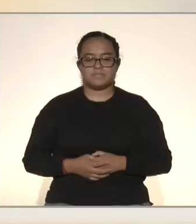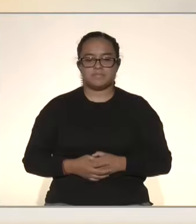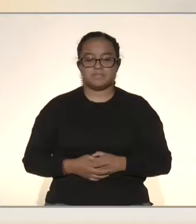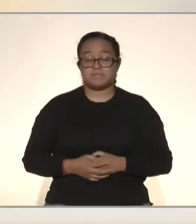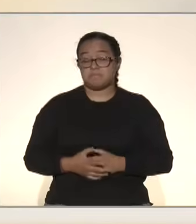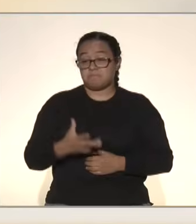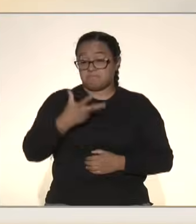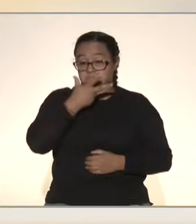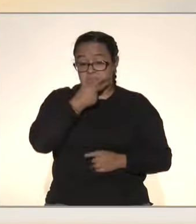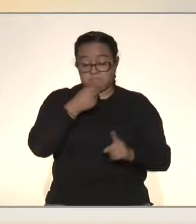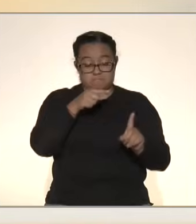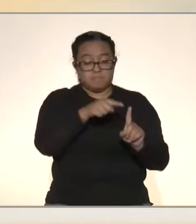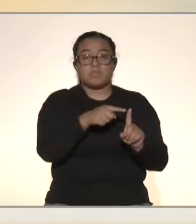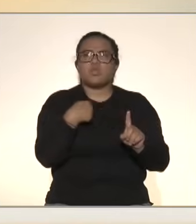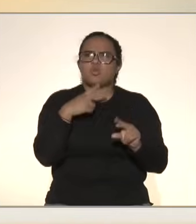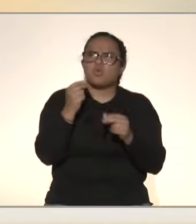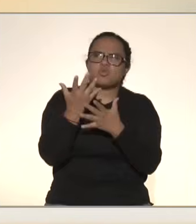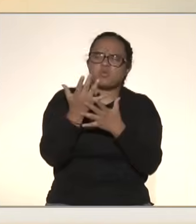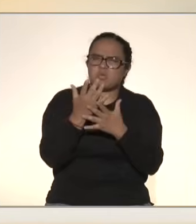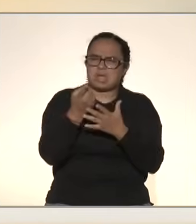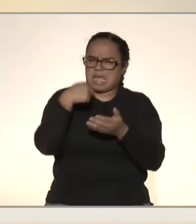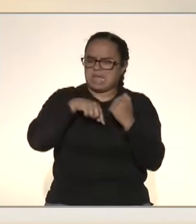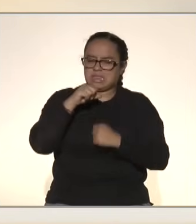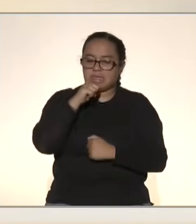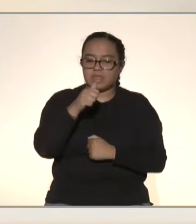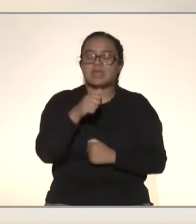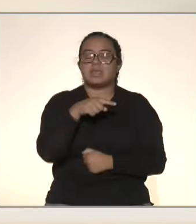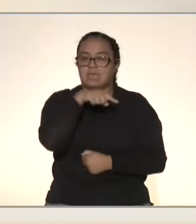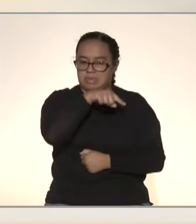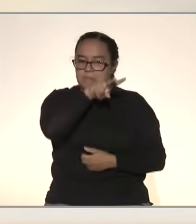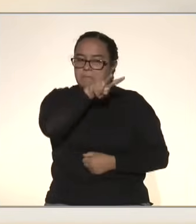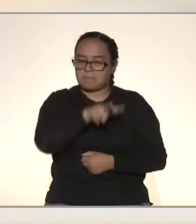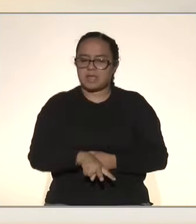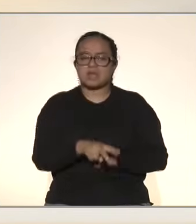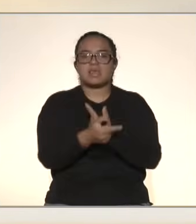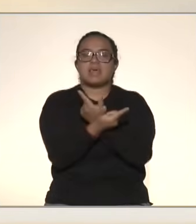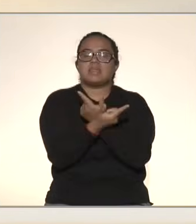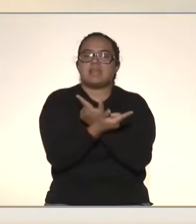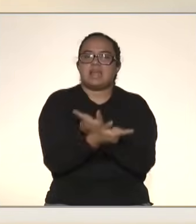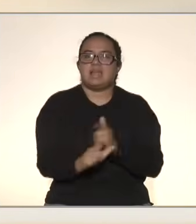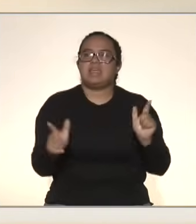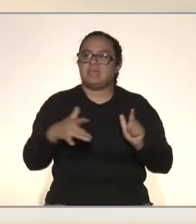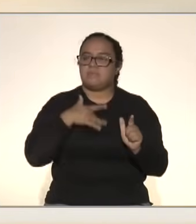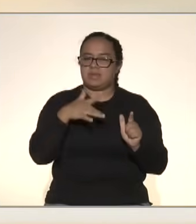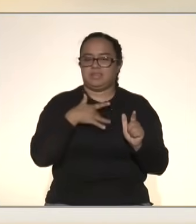Solo el hombre que nada espera es verdaderamente libre.